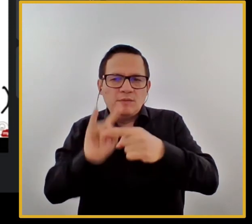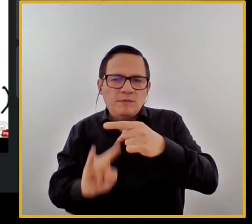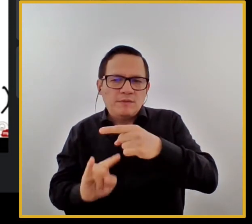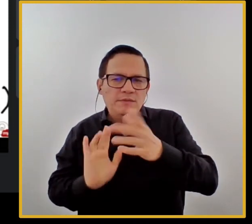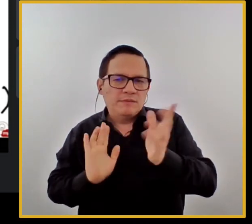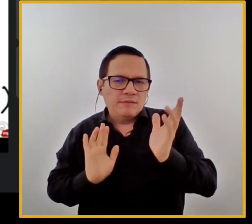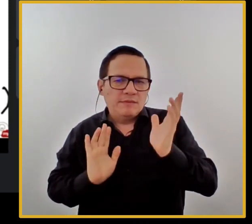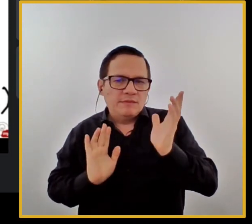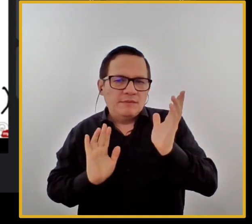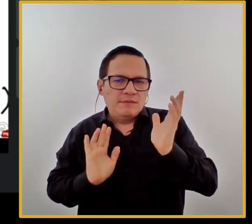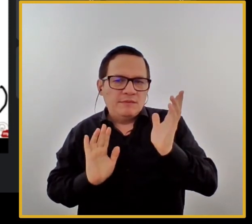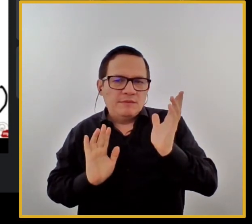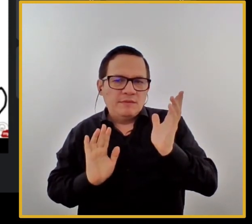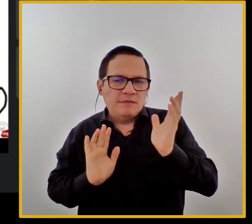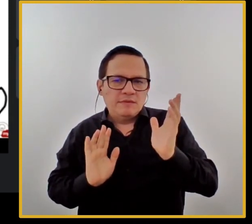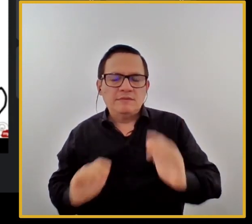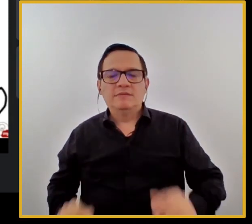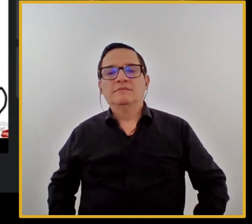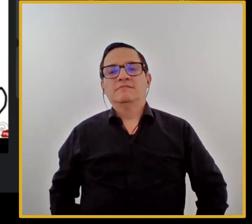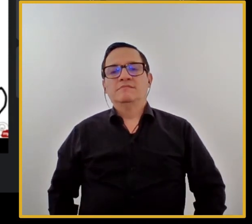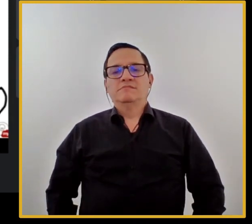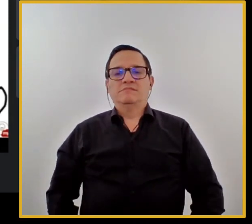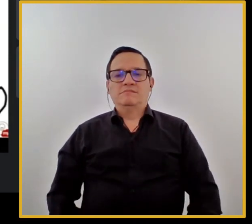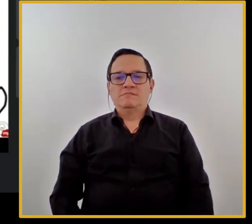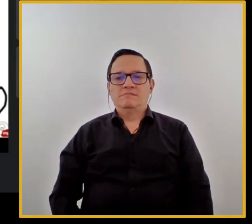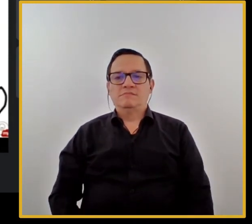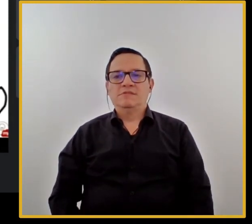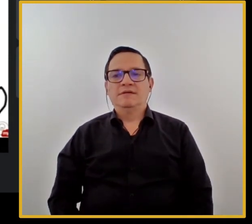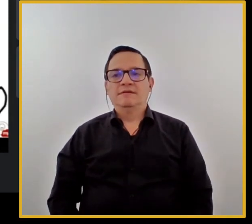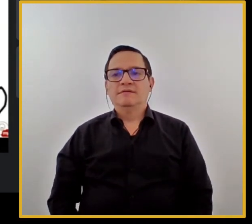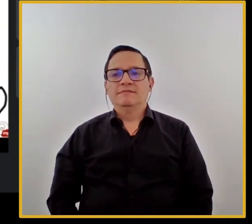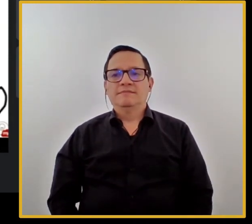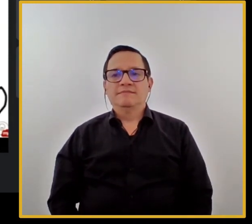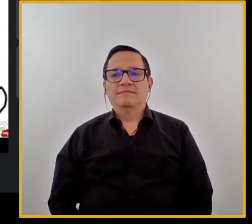de U. Ajá, sí, señor, profe. U de U.